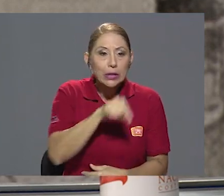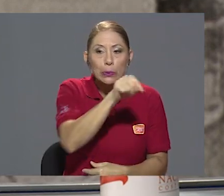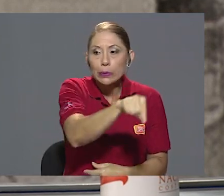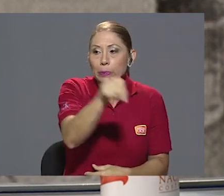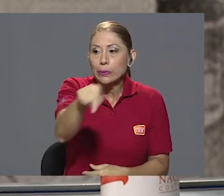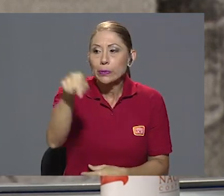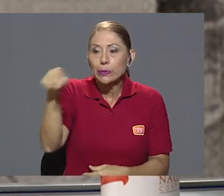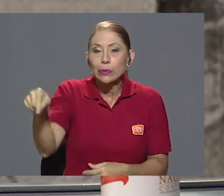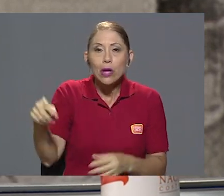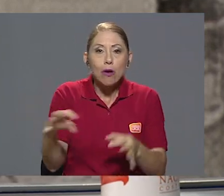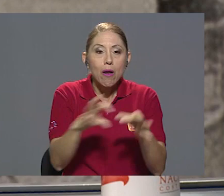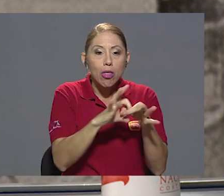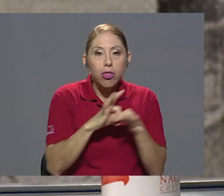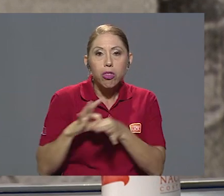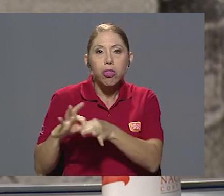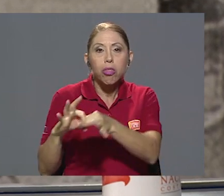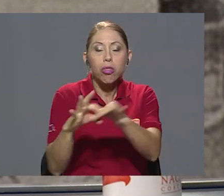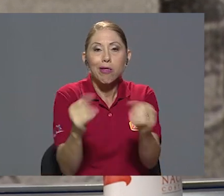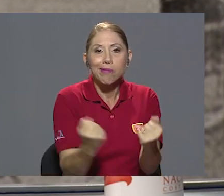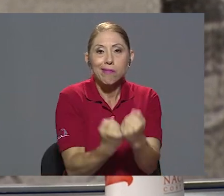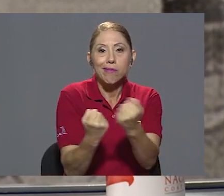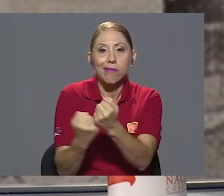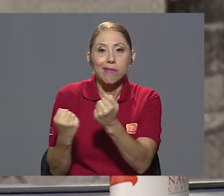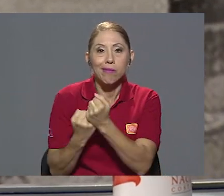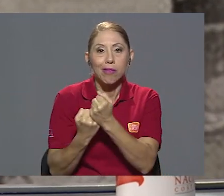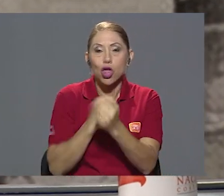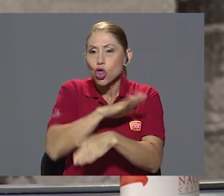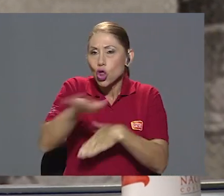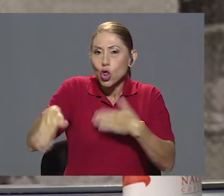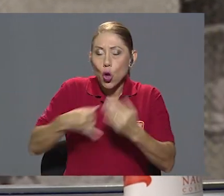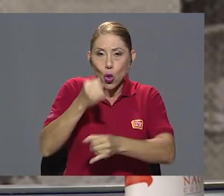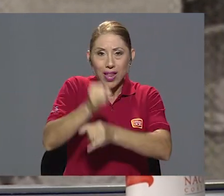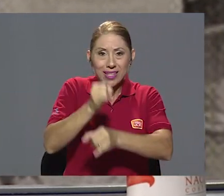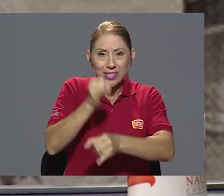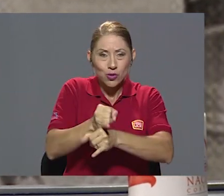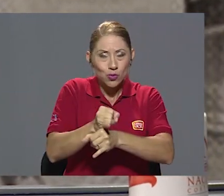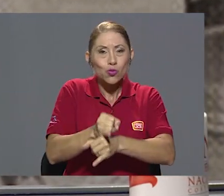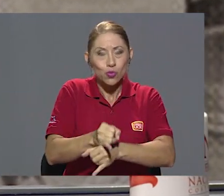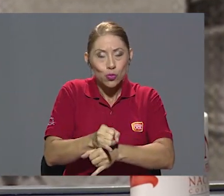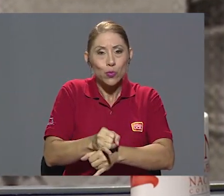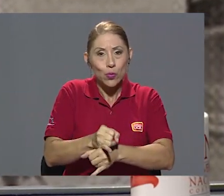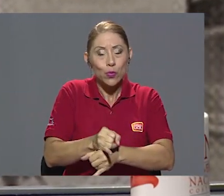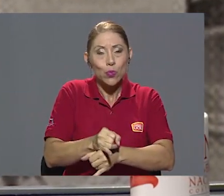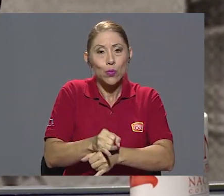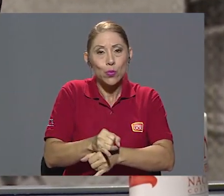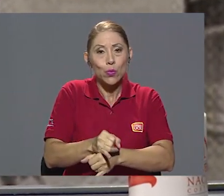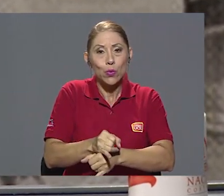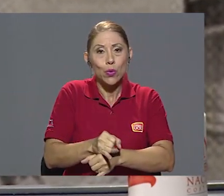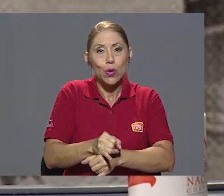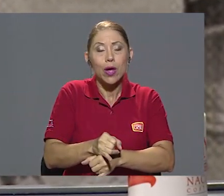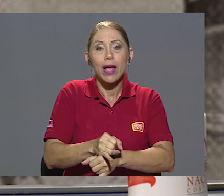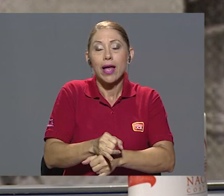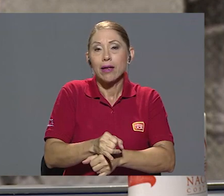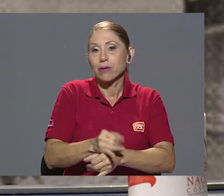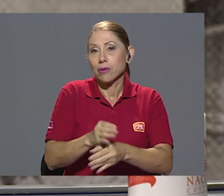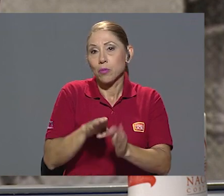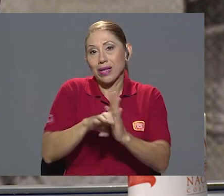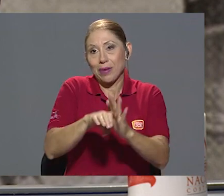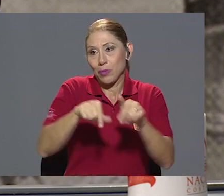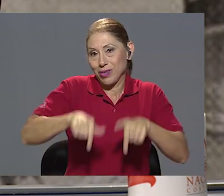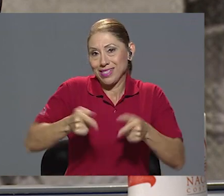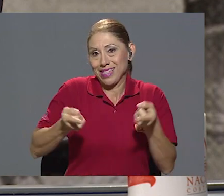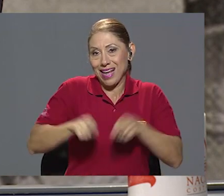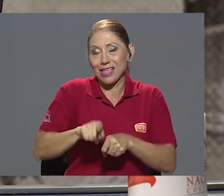de apoyo en universidad para que la institución como un todo, me parece que don Norma lo planteó muy claro a nivel de la